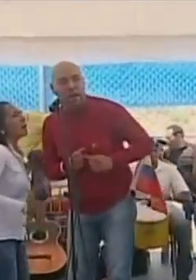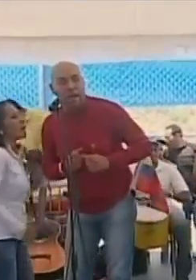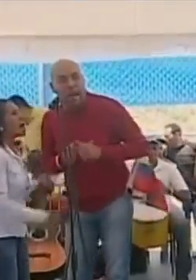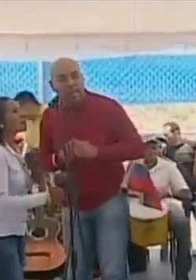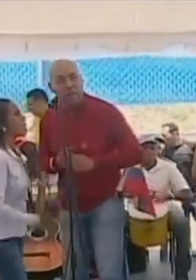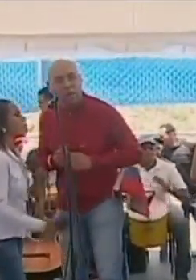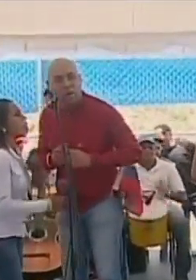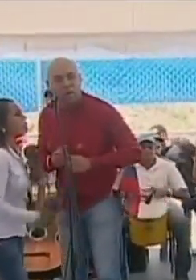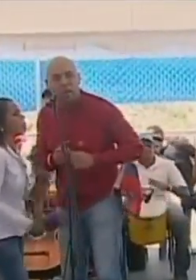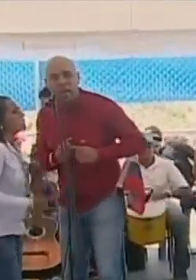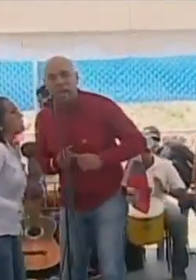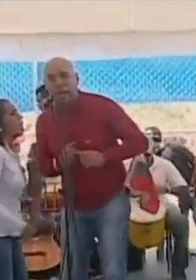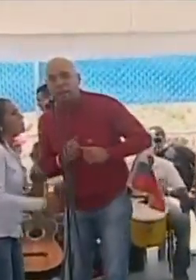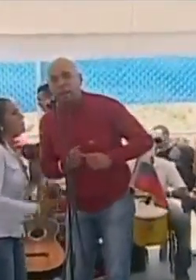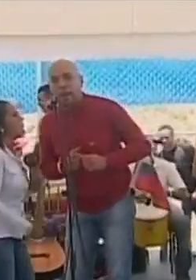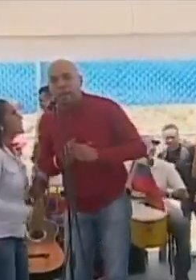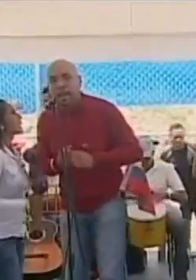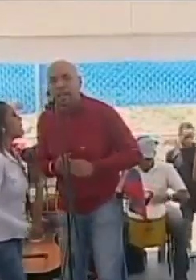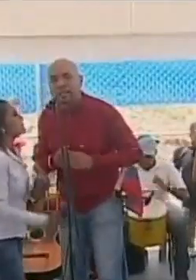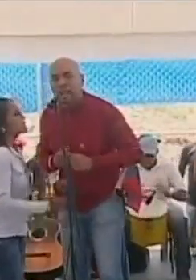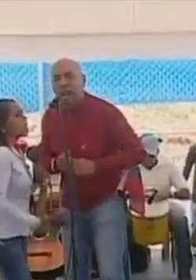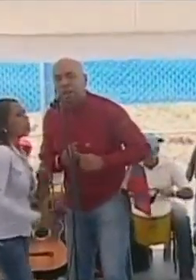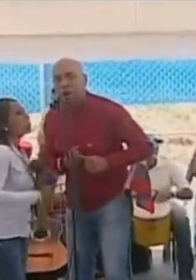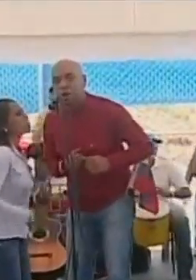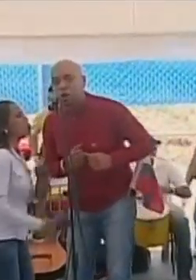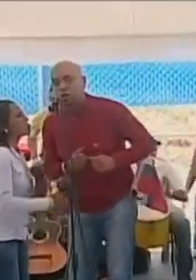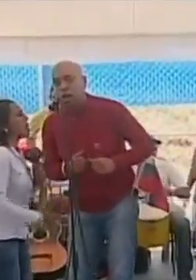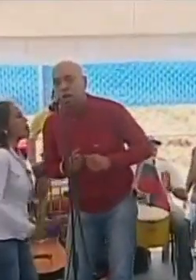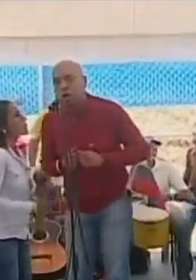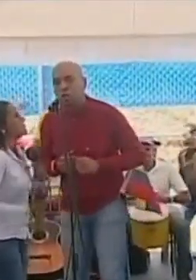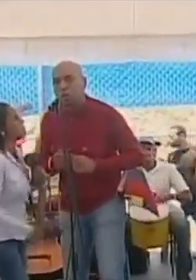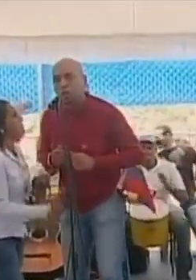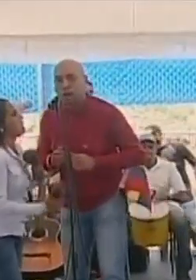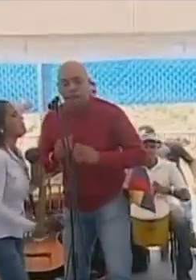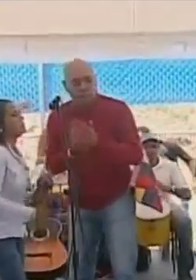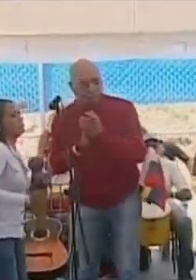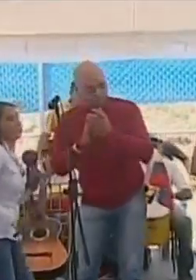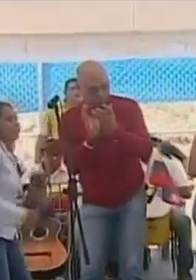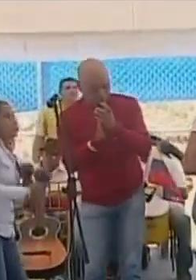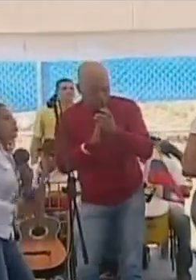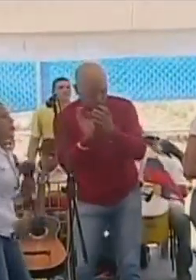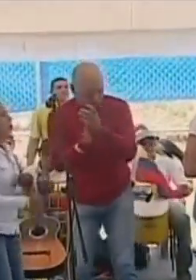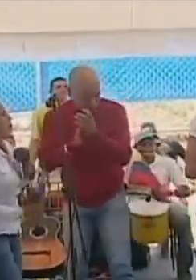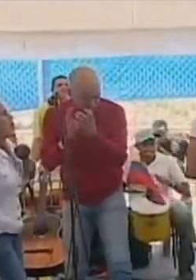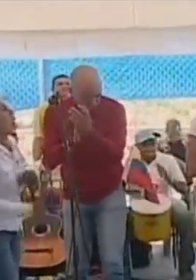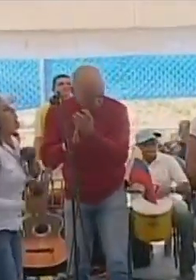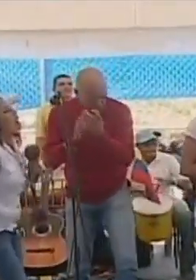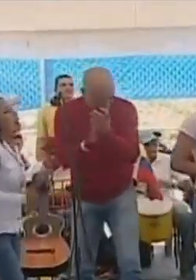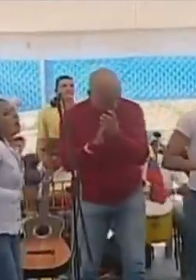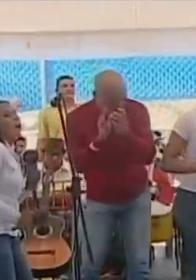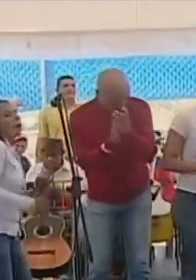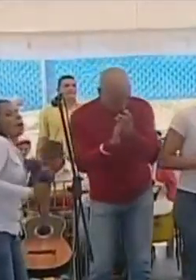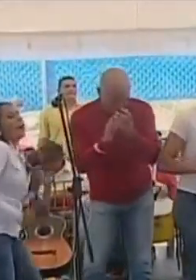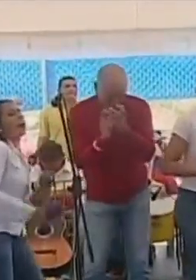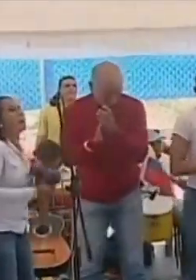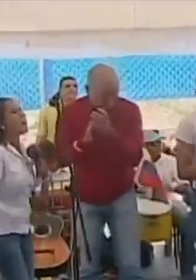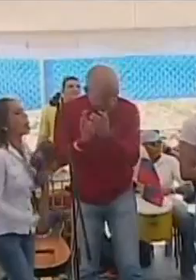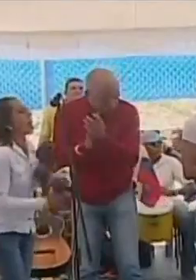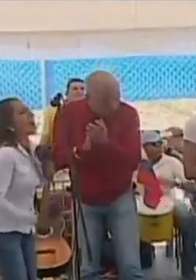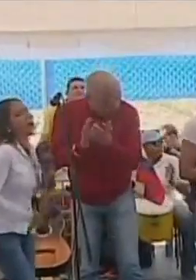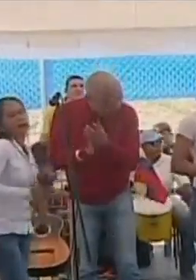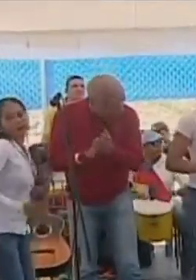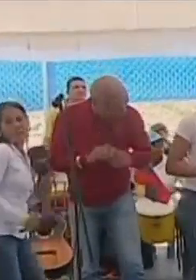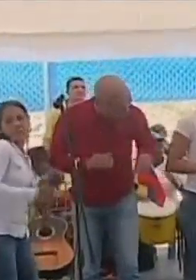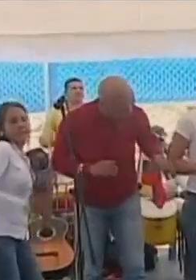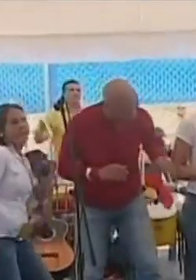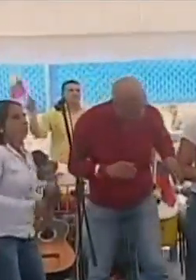y alpargata fue el primer calzado que usaron mis pies. Fui para la escuela y me